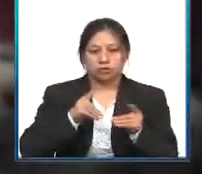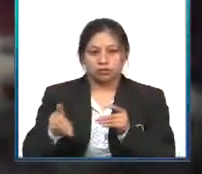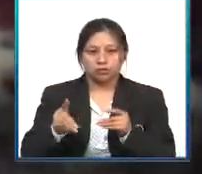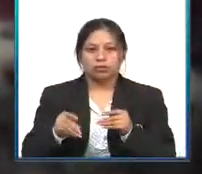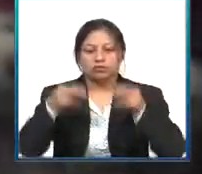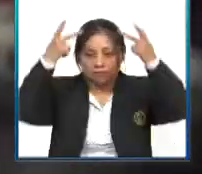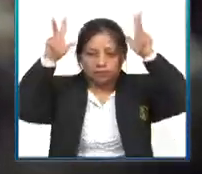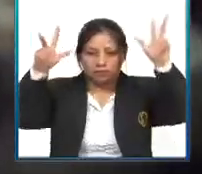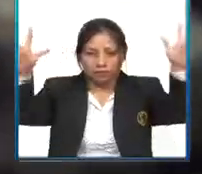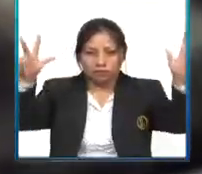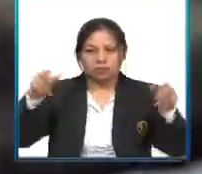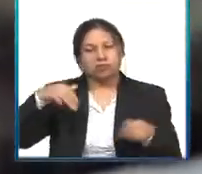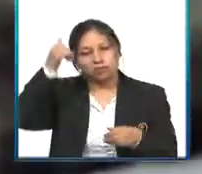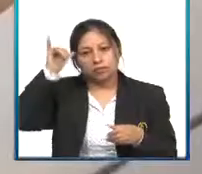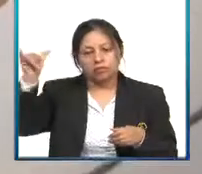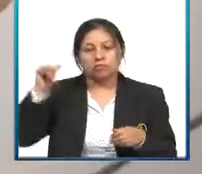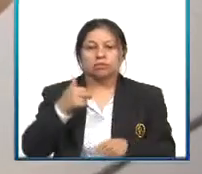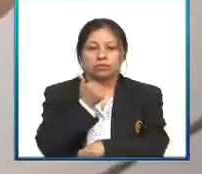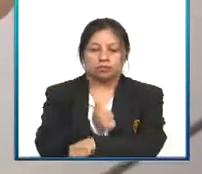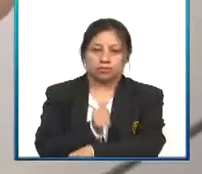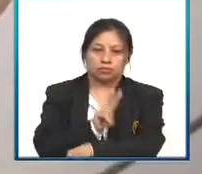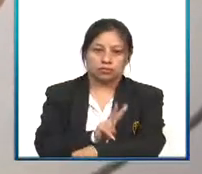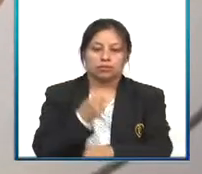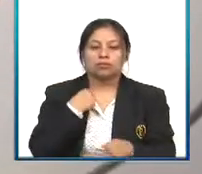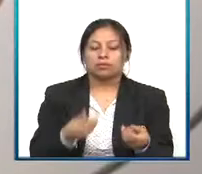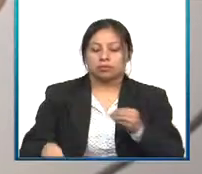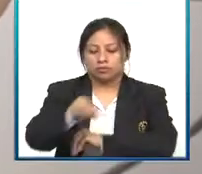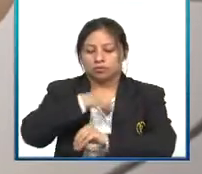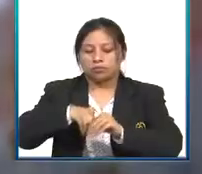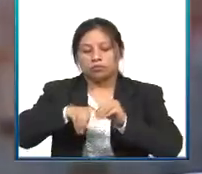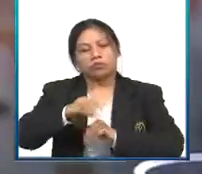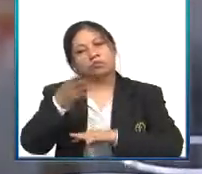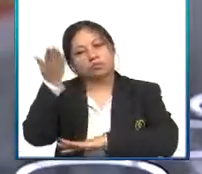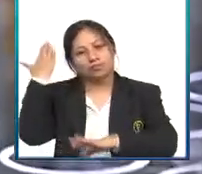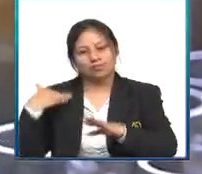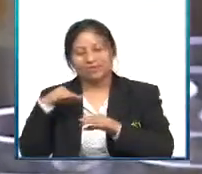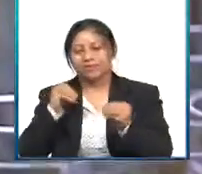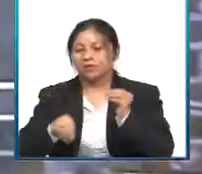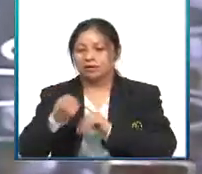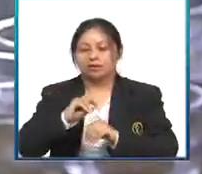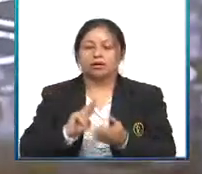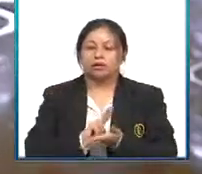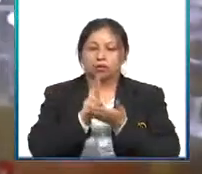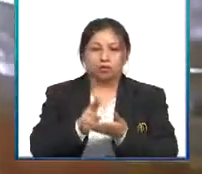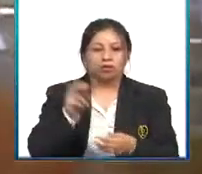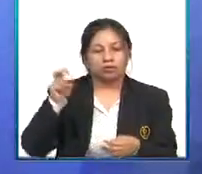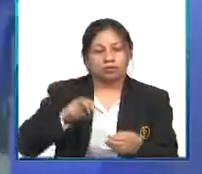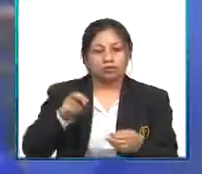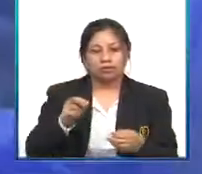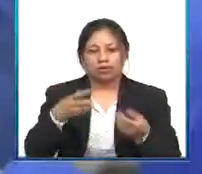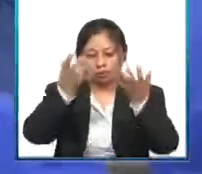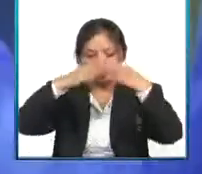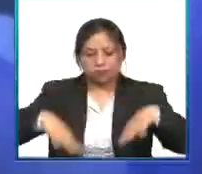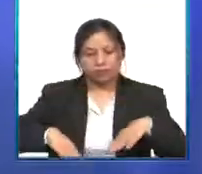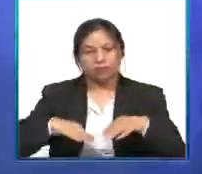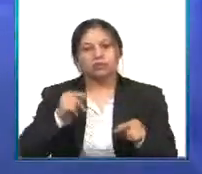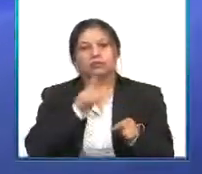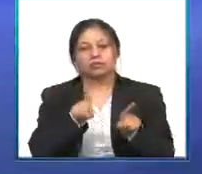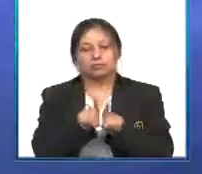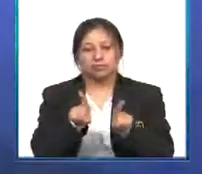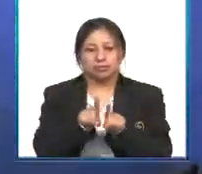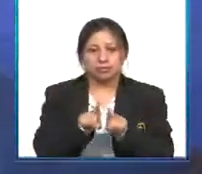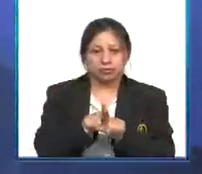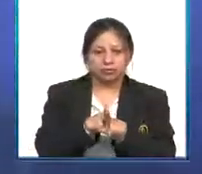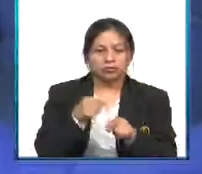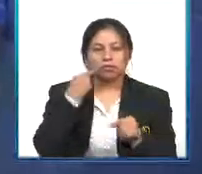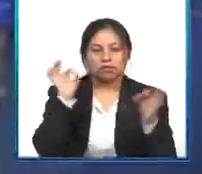de Suchitepeque, Jutiapa y Alta Verapaz, sustituyendo a los centros hospitalarios en dichas regiones que están en peligro de colapso. Además, se contempla